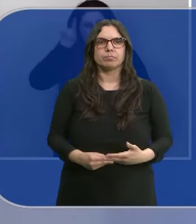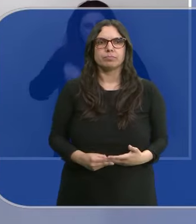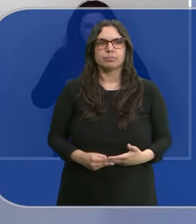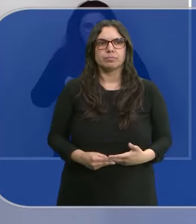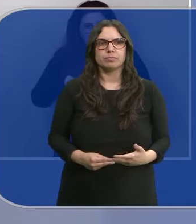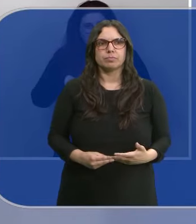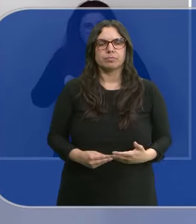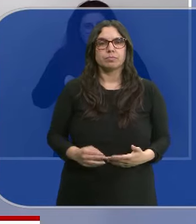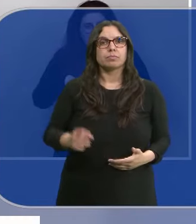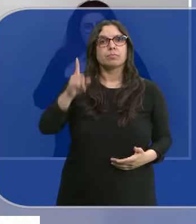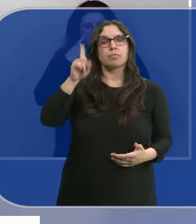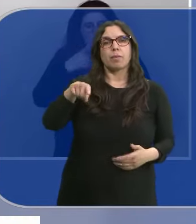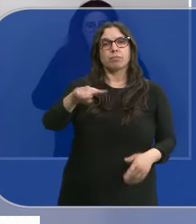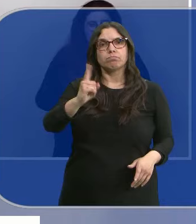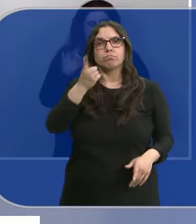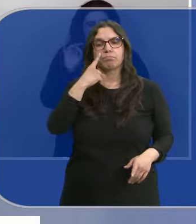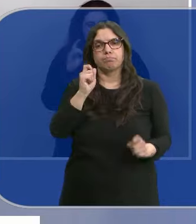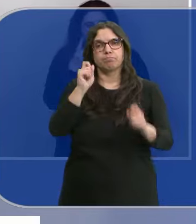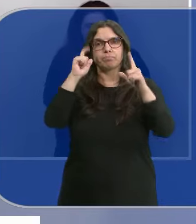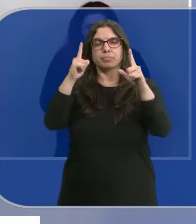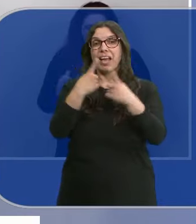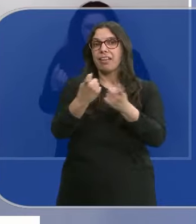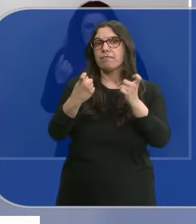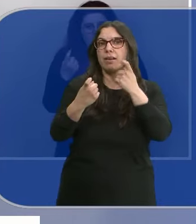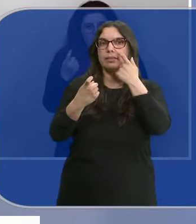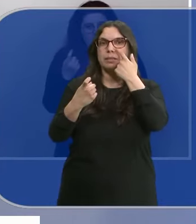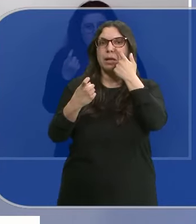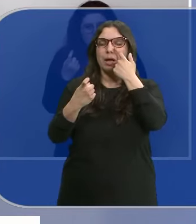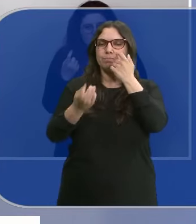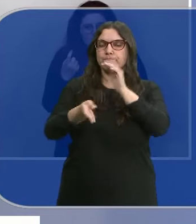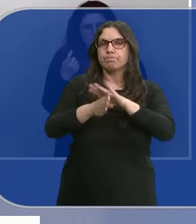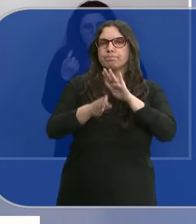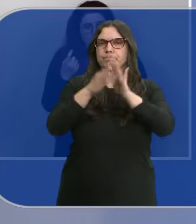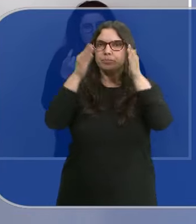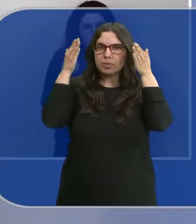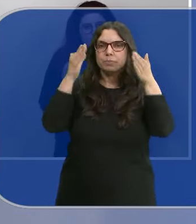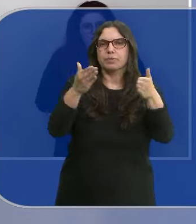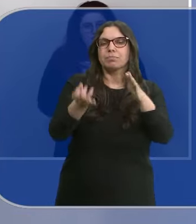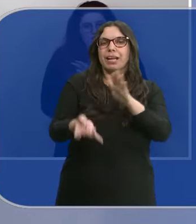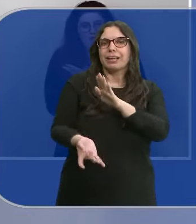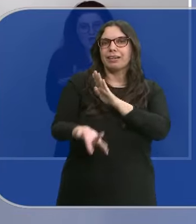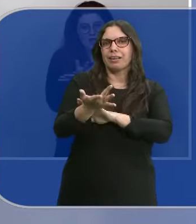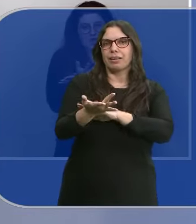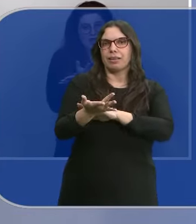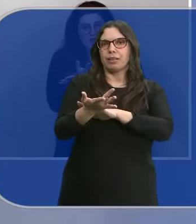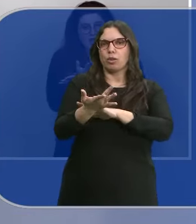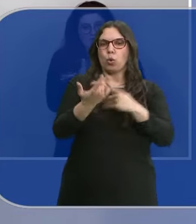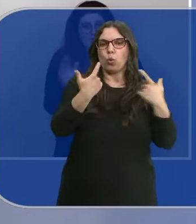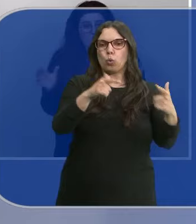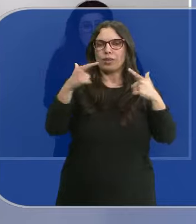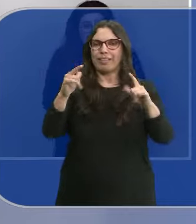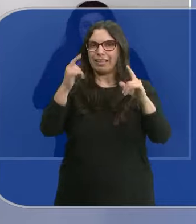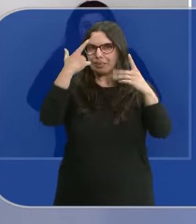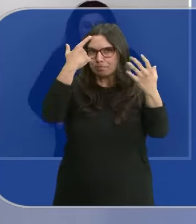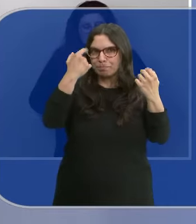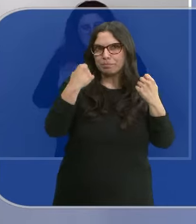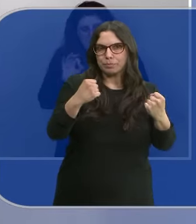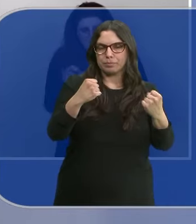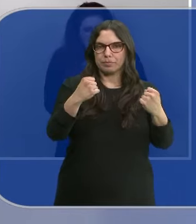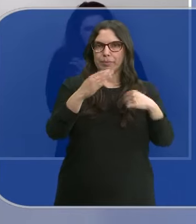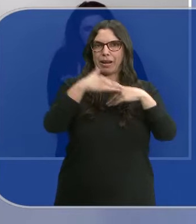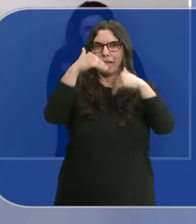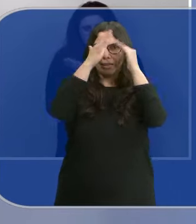También se ha detectado la necesidad de seguir incidiendo en la creación de unidades especializadas,